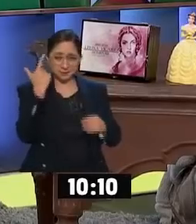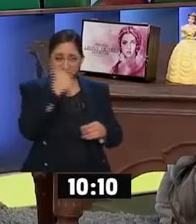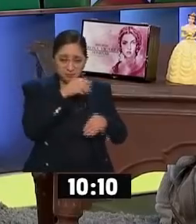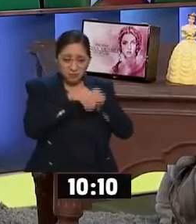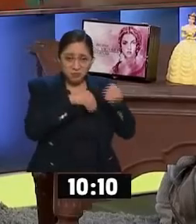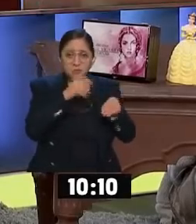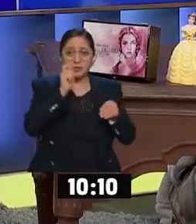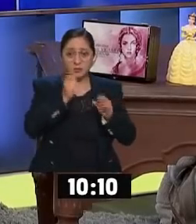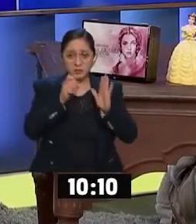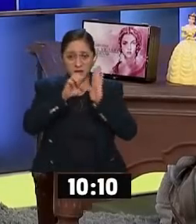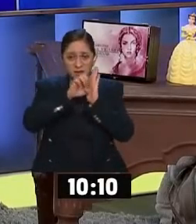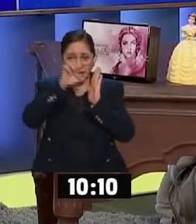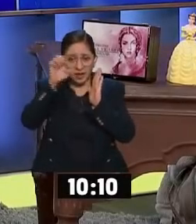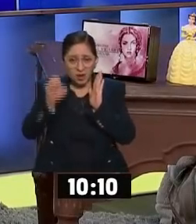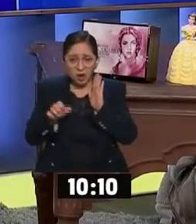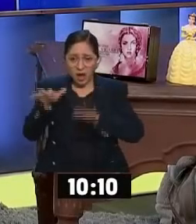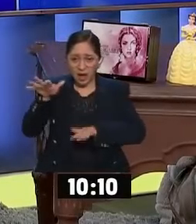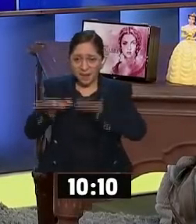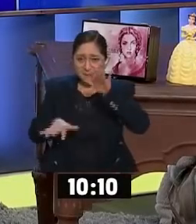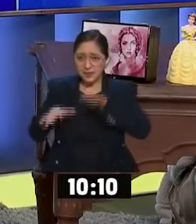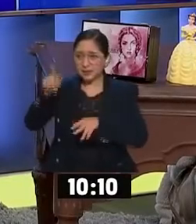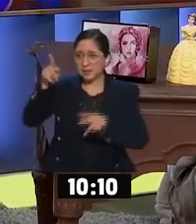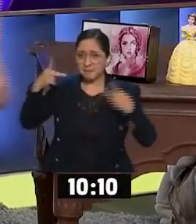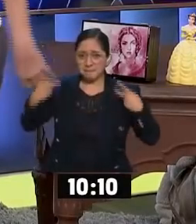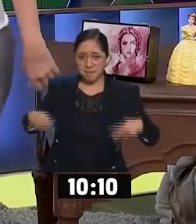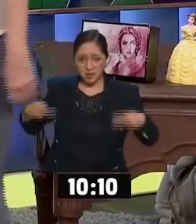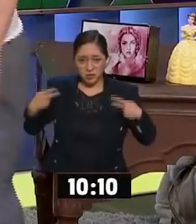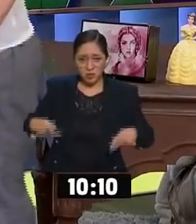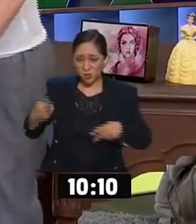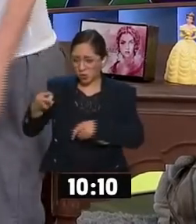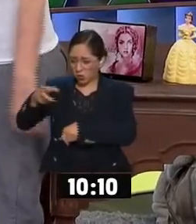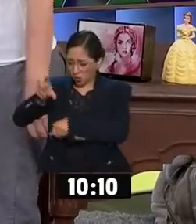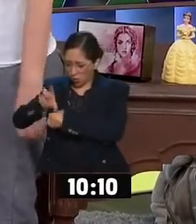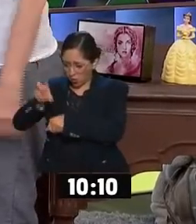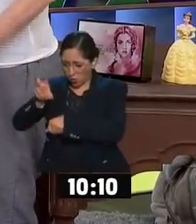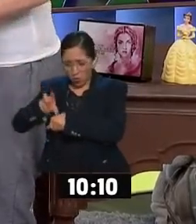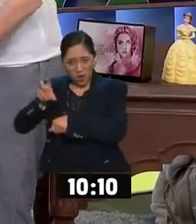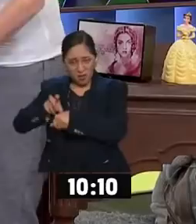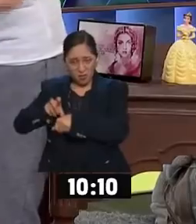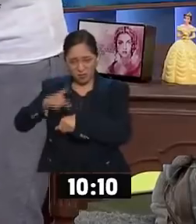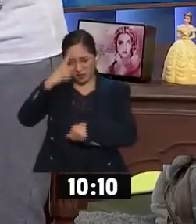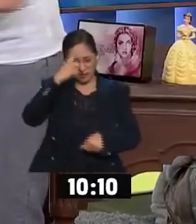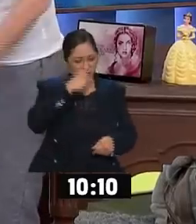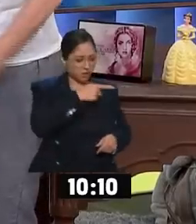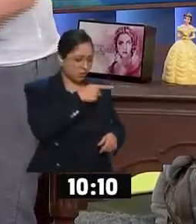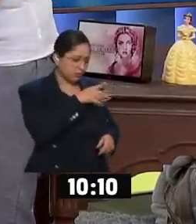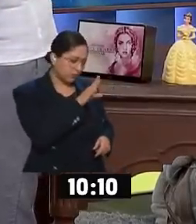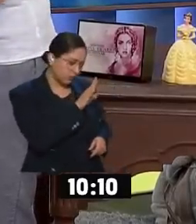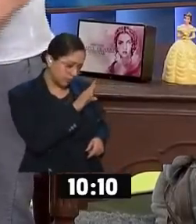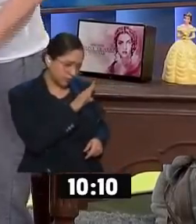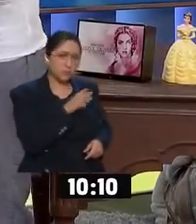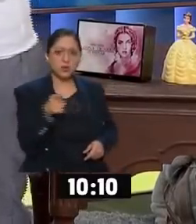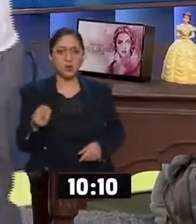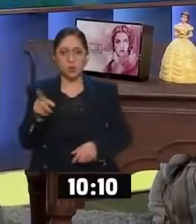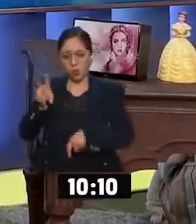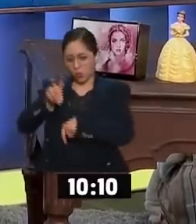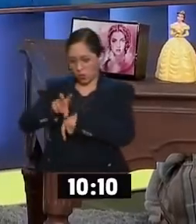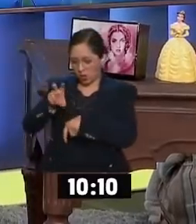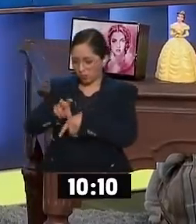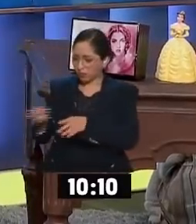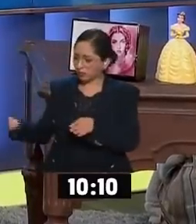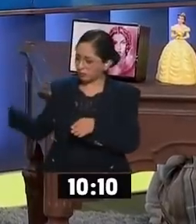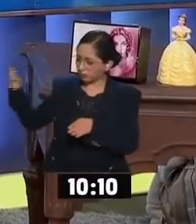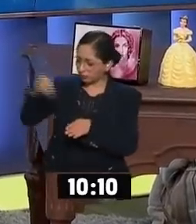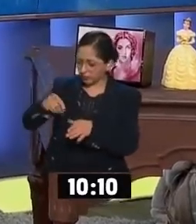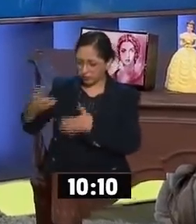a freír huevos con detergente. No. 2 de las personas que están... ¿Y de cuáles? ¿Los blanquillos No, los huevos de gallina,